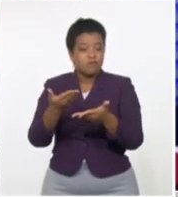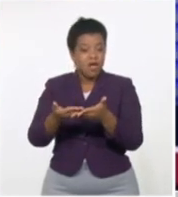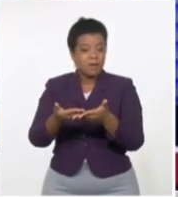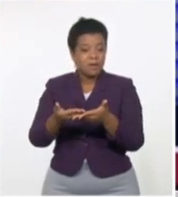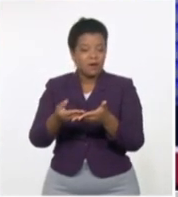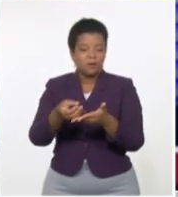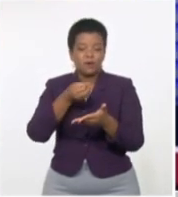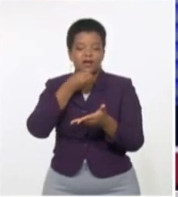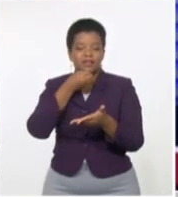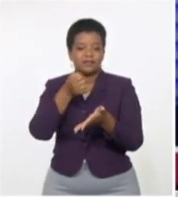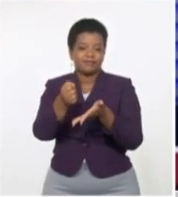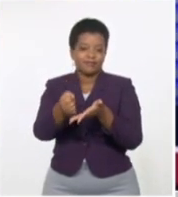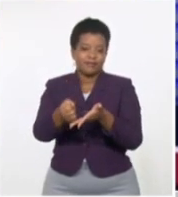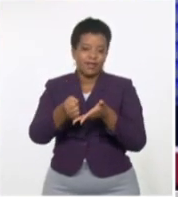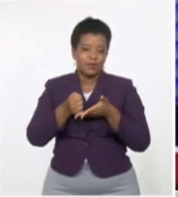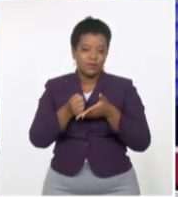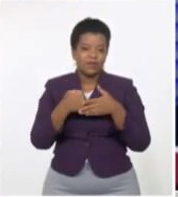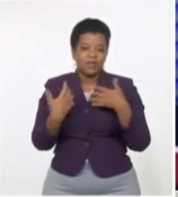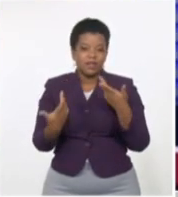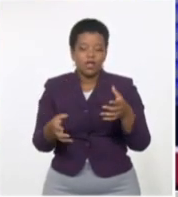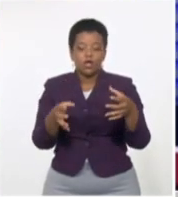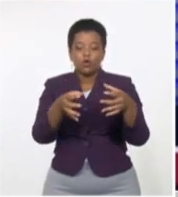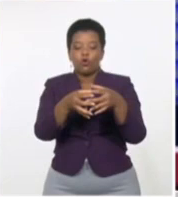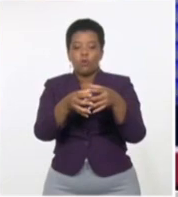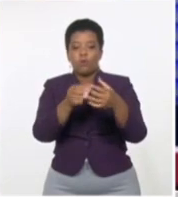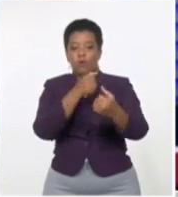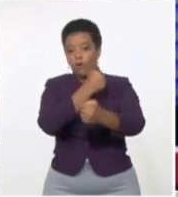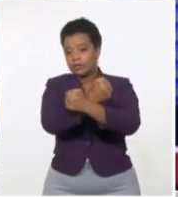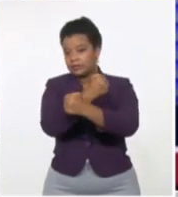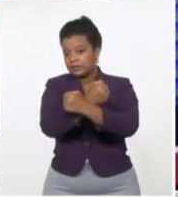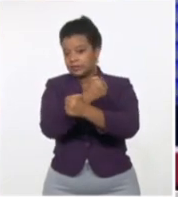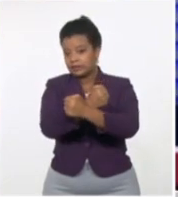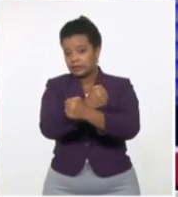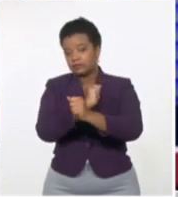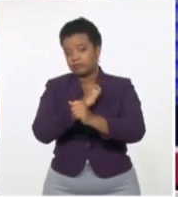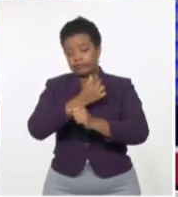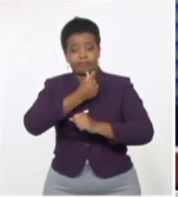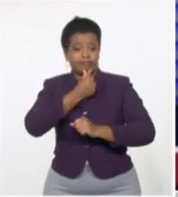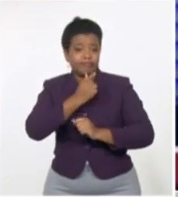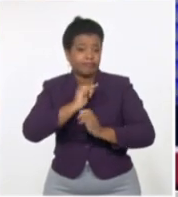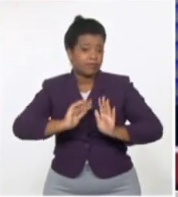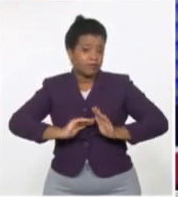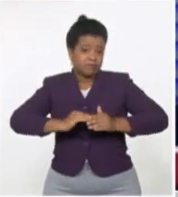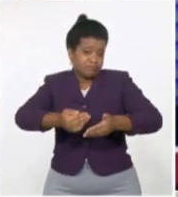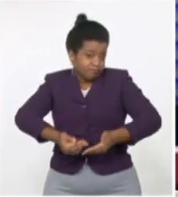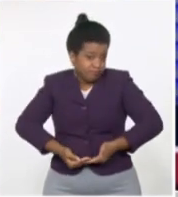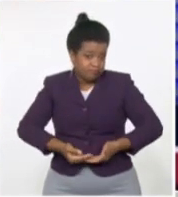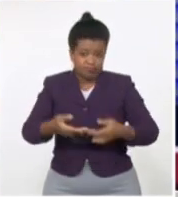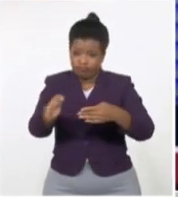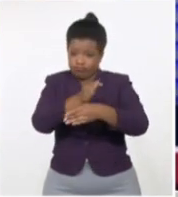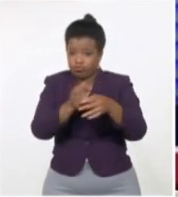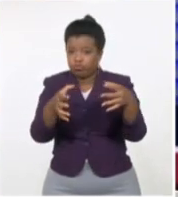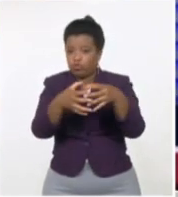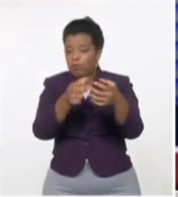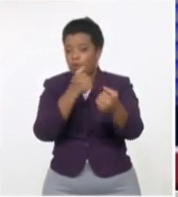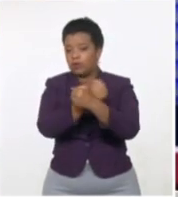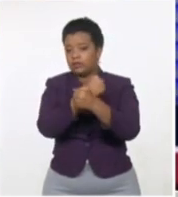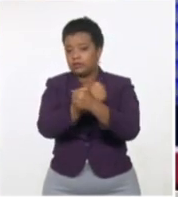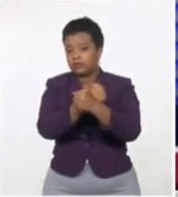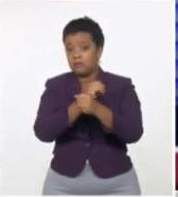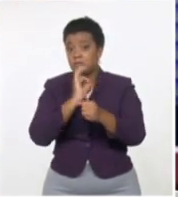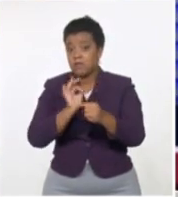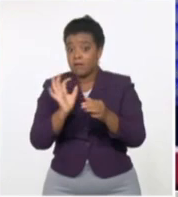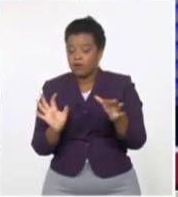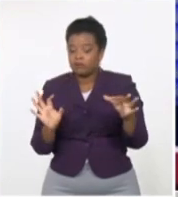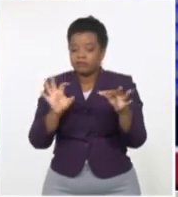permite incluir grupos de riesgo, en los cuales cuando tú estableces esa intervención con ese candidato vacunal,